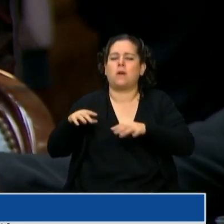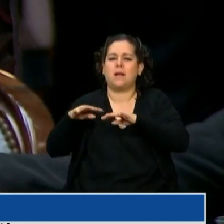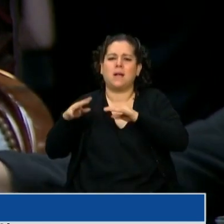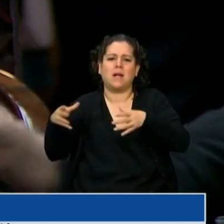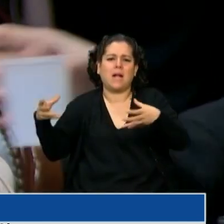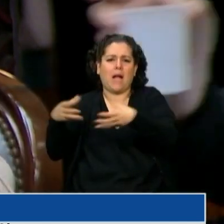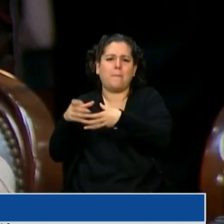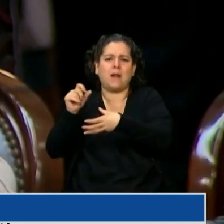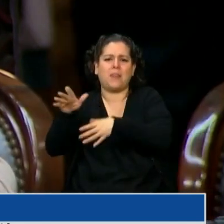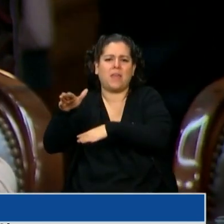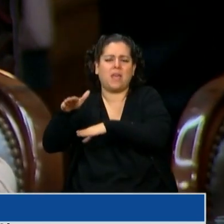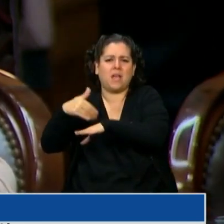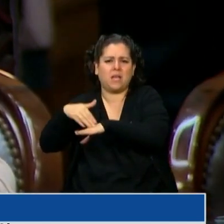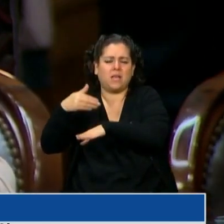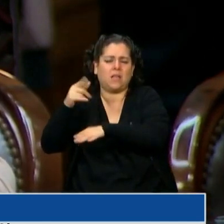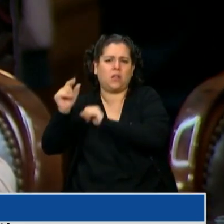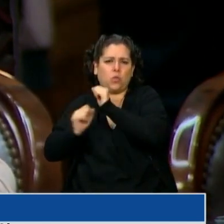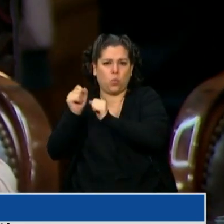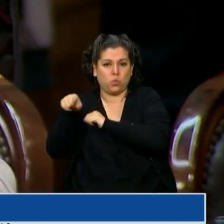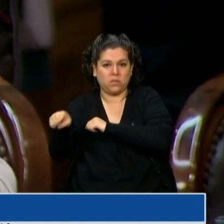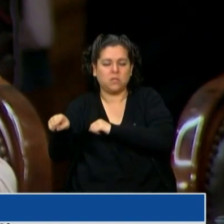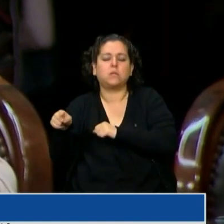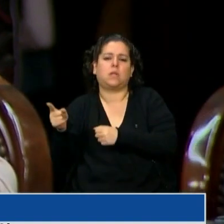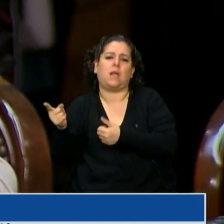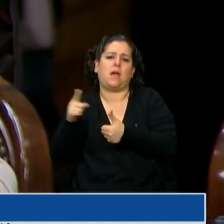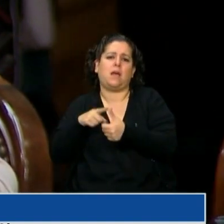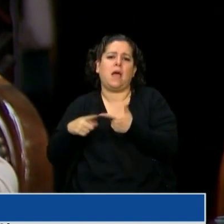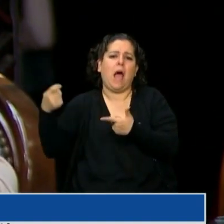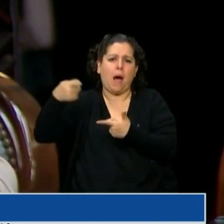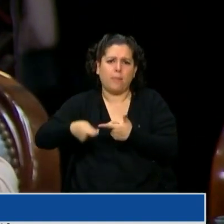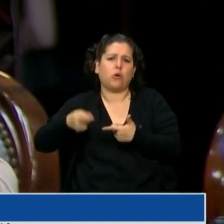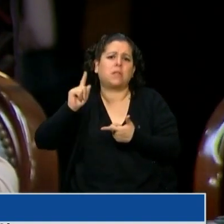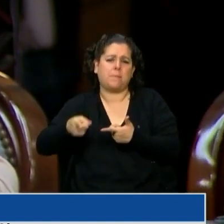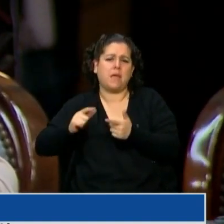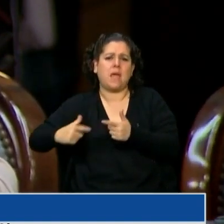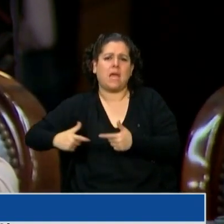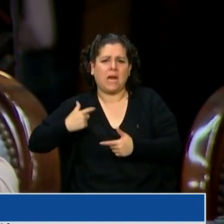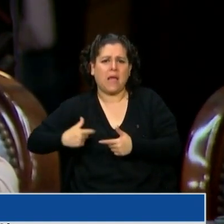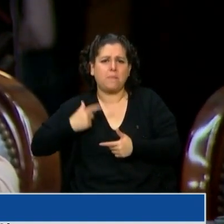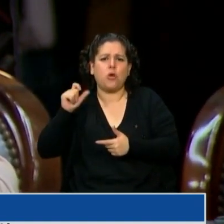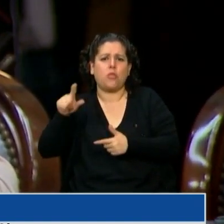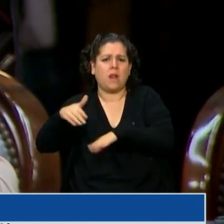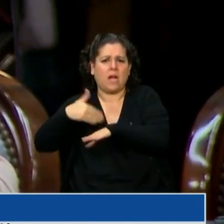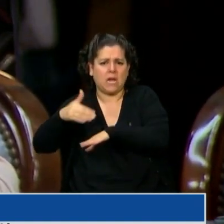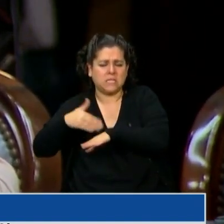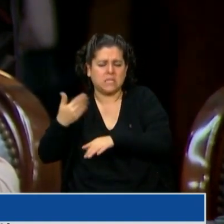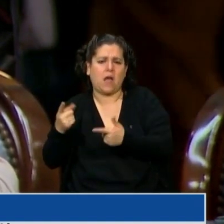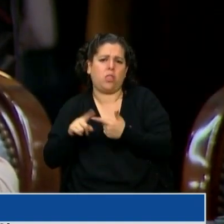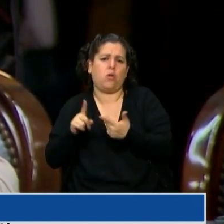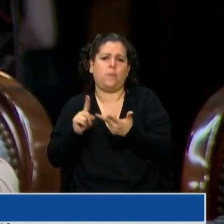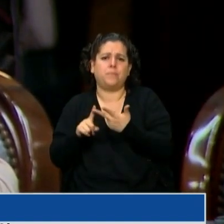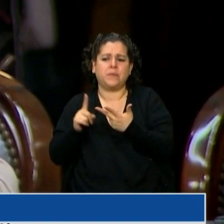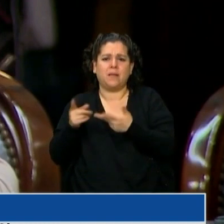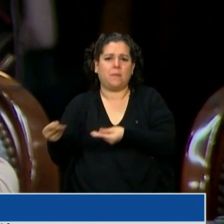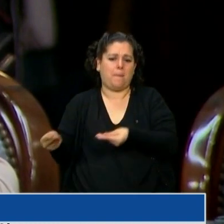Calzado, que llega a este recinto con el aporte del gremio del calzado, que llega